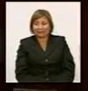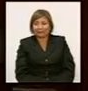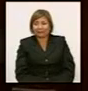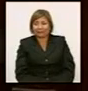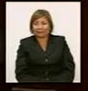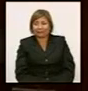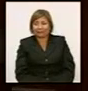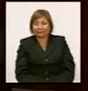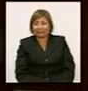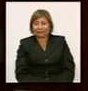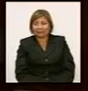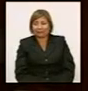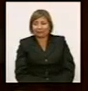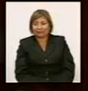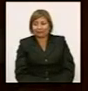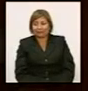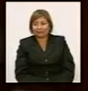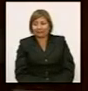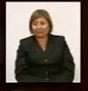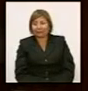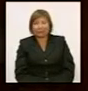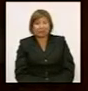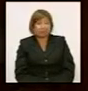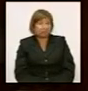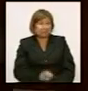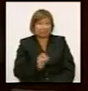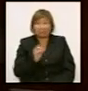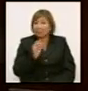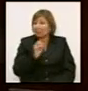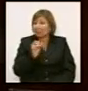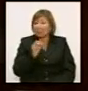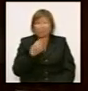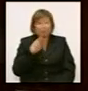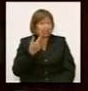sin decir tampoco nada más. Y así fue.